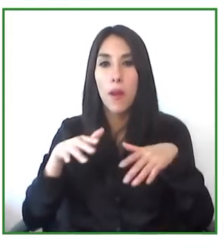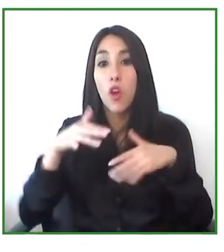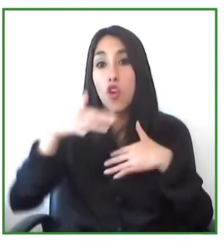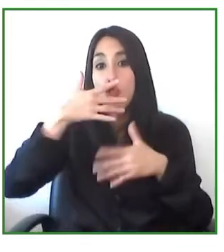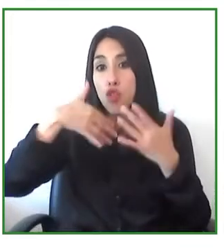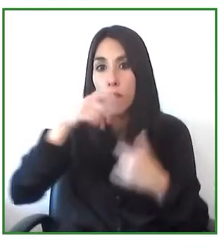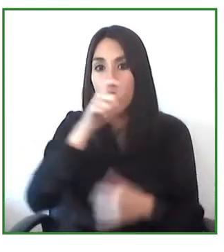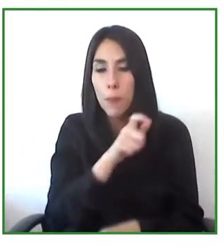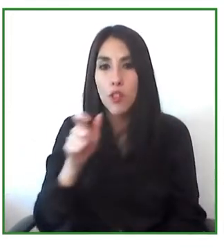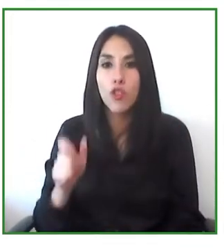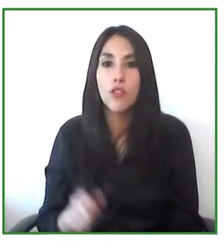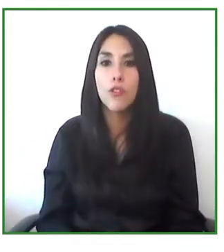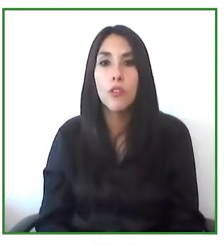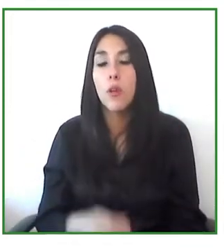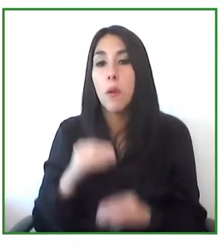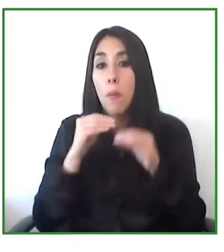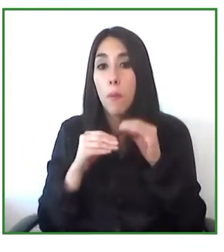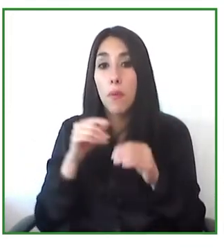tengan.